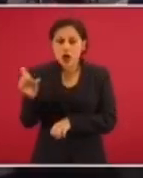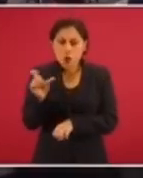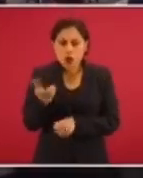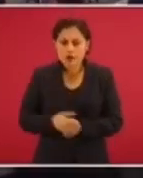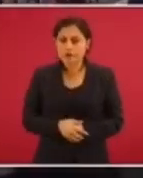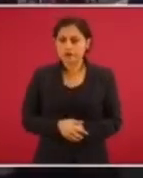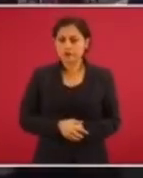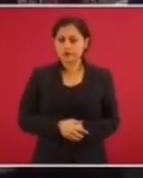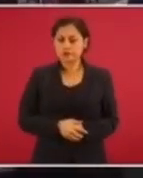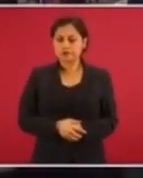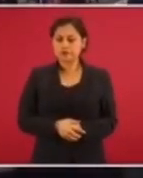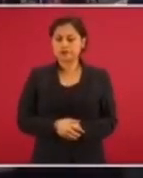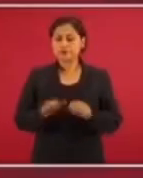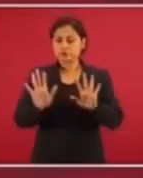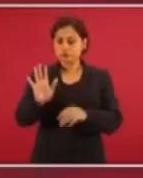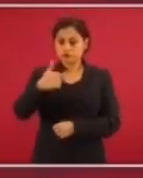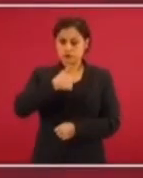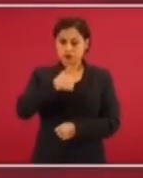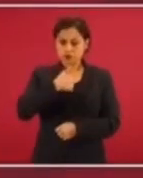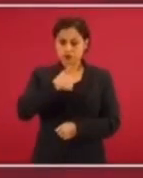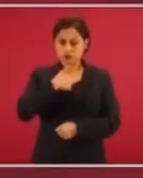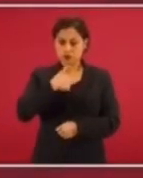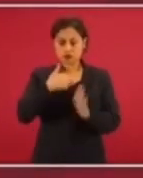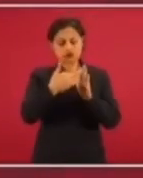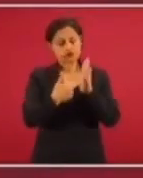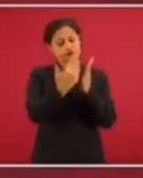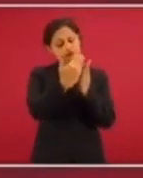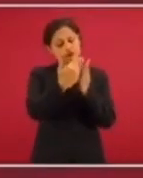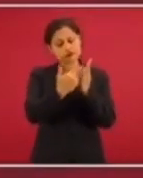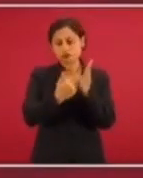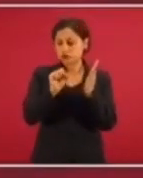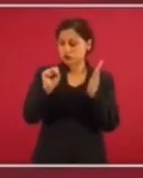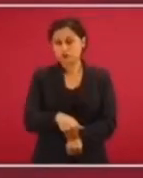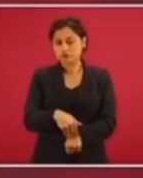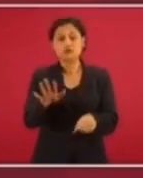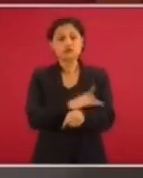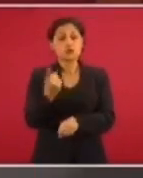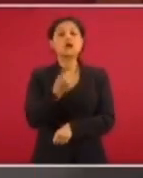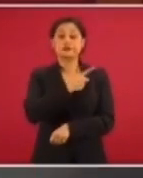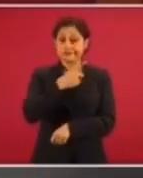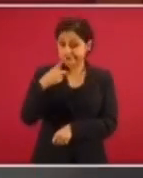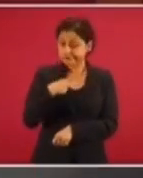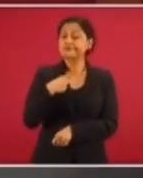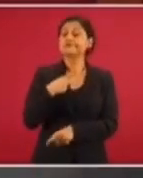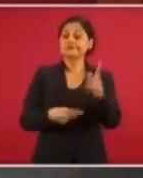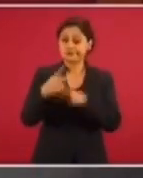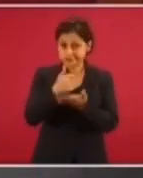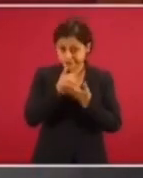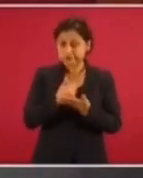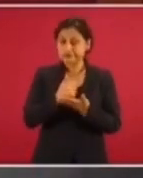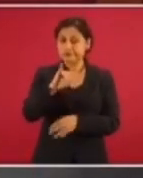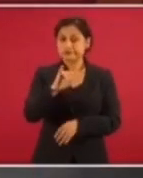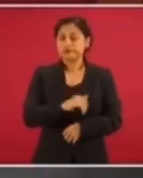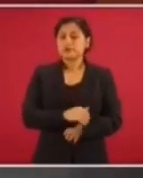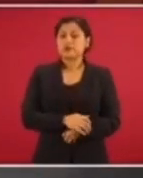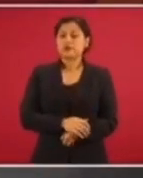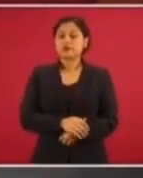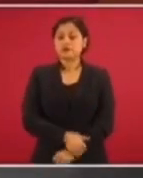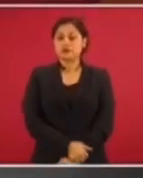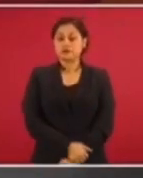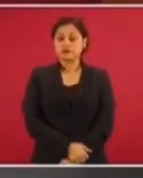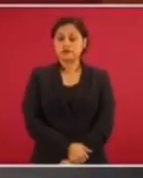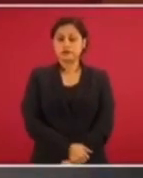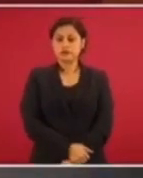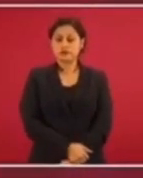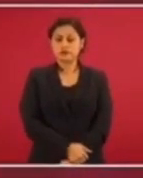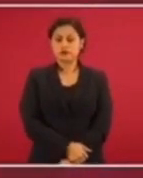Bueno, yo estoy cumpliendo con el protocolo de la Secretaría de Salud. Hasta ahora hay una